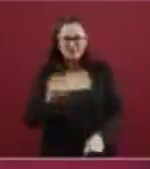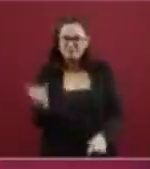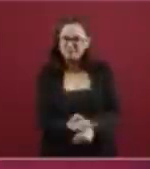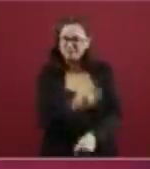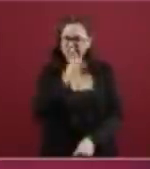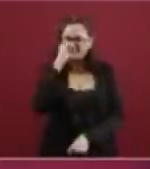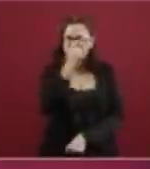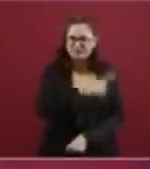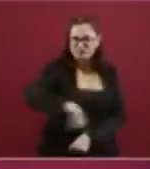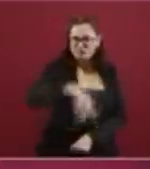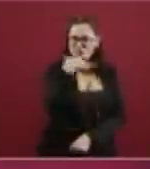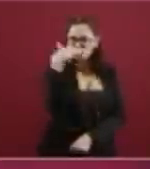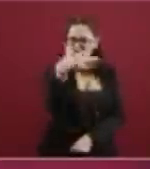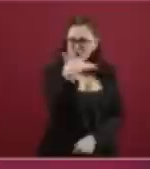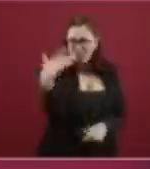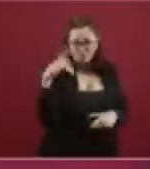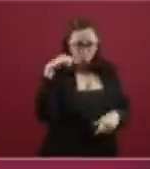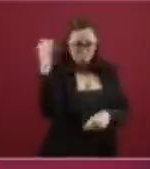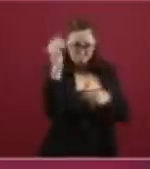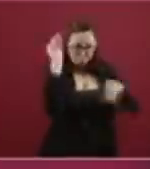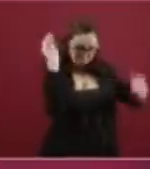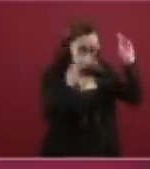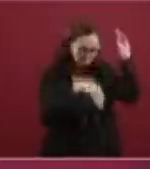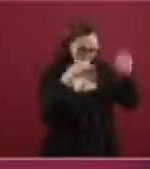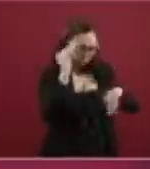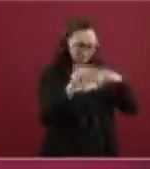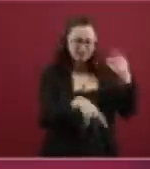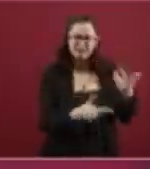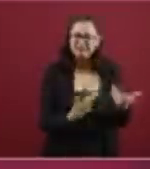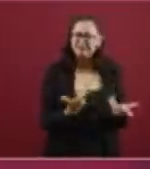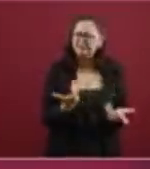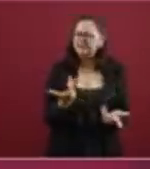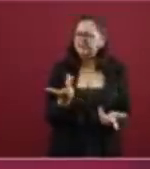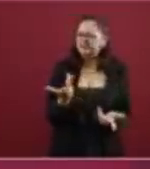tecnócratas corruptos. Antes nuestro maestro